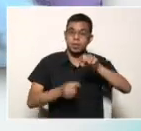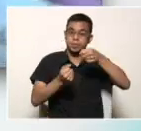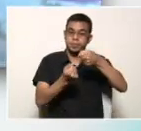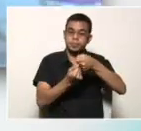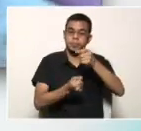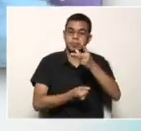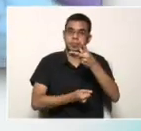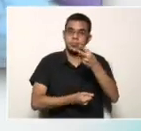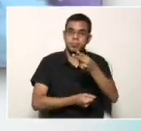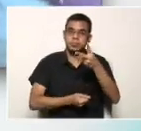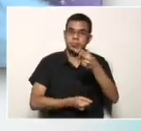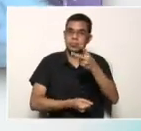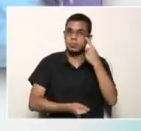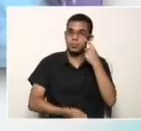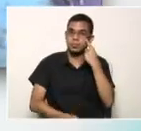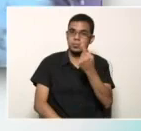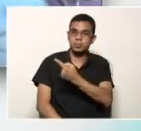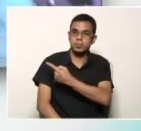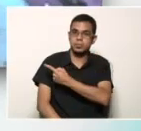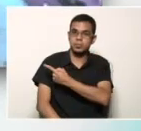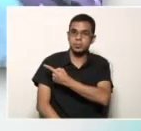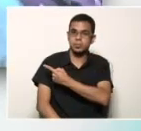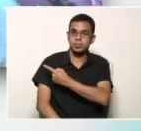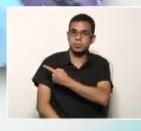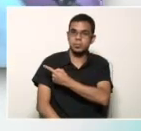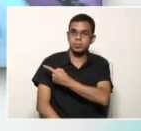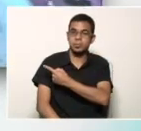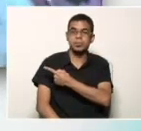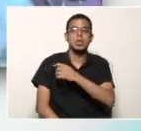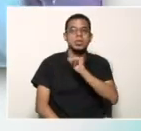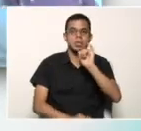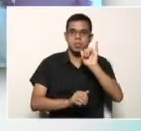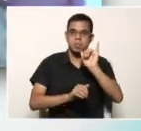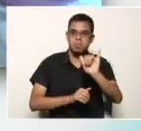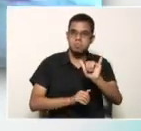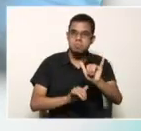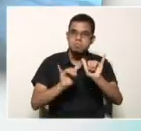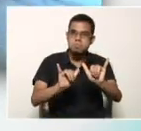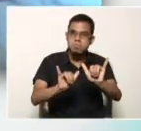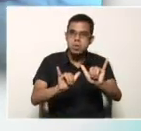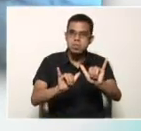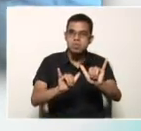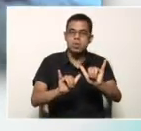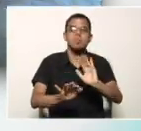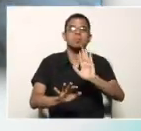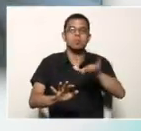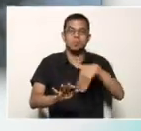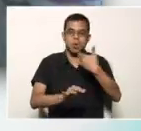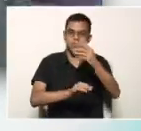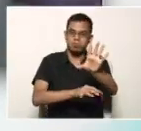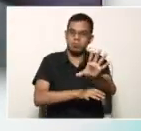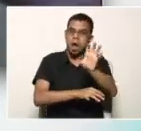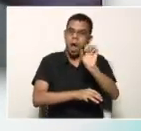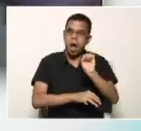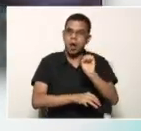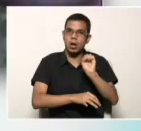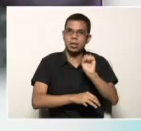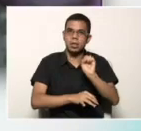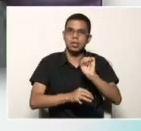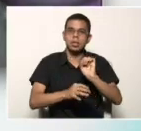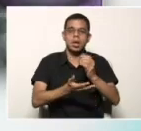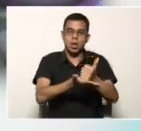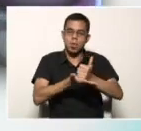tienen acá, y no vamos a utilizar ni alicates muy grandes ni pinzas muy grandes porque podemos dañar. Estos son equipos muy delicados que